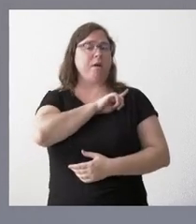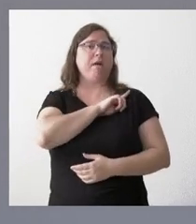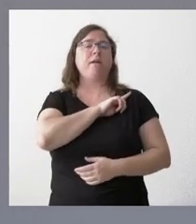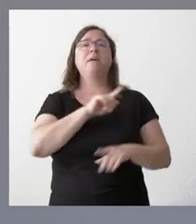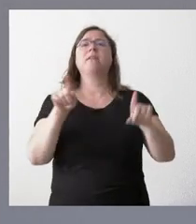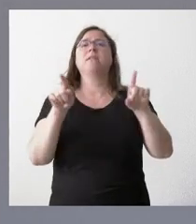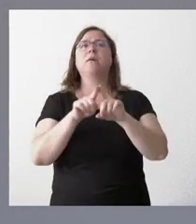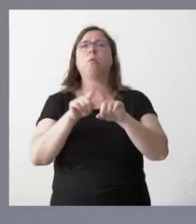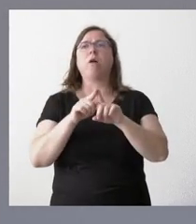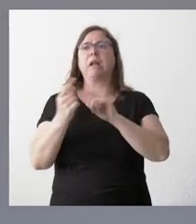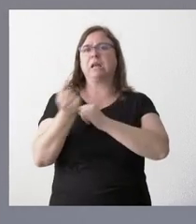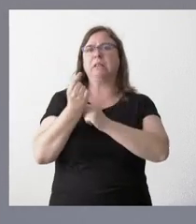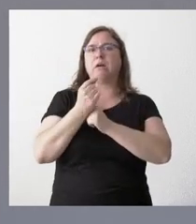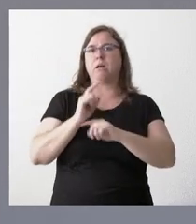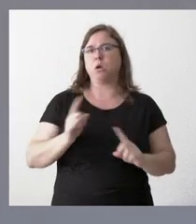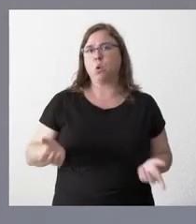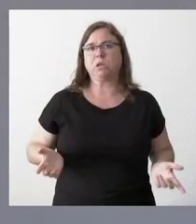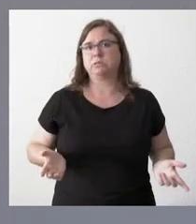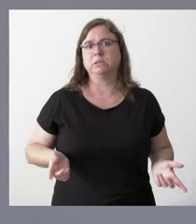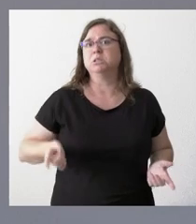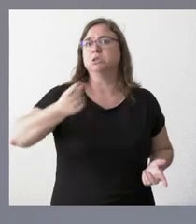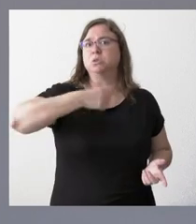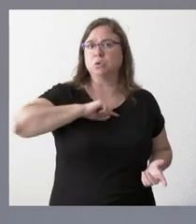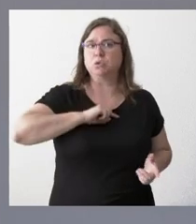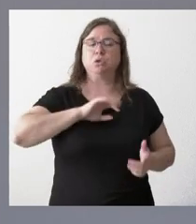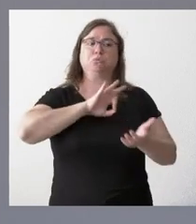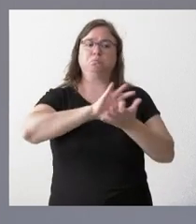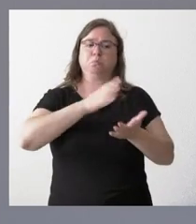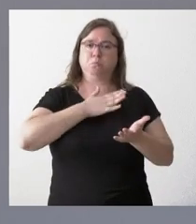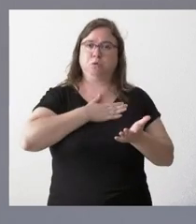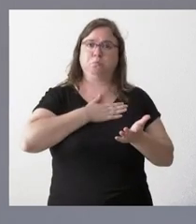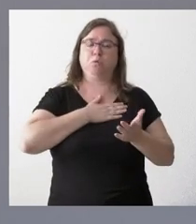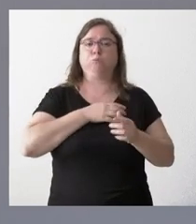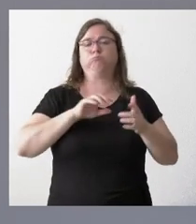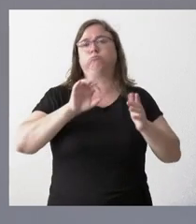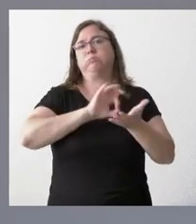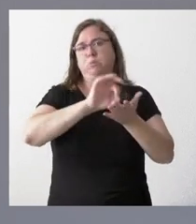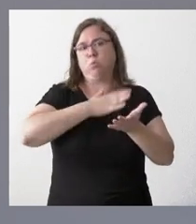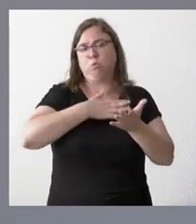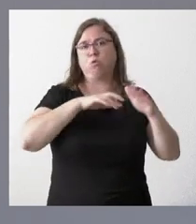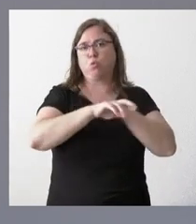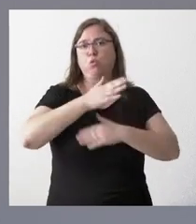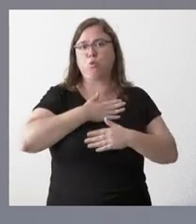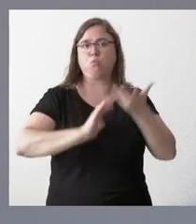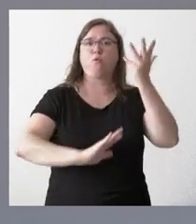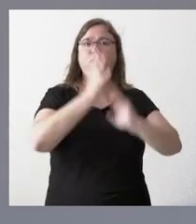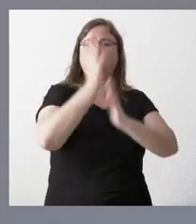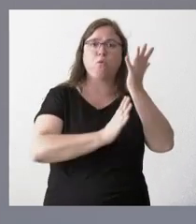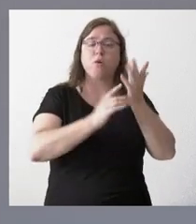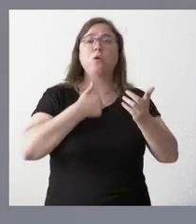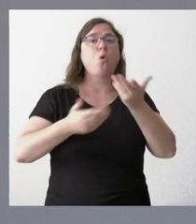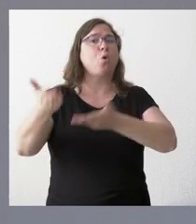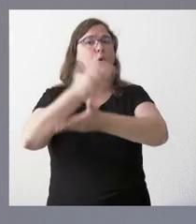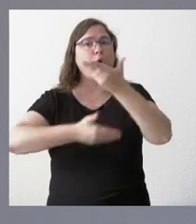una crítica por ello. Todo lo contrario. Nosotros tenemos un dispositivo en materia de incendios y ese dispositivo nosotros hemos colaborado